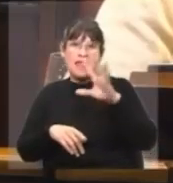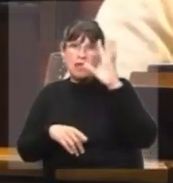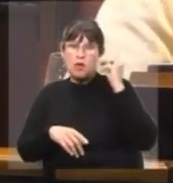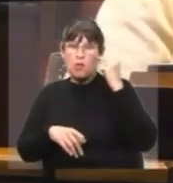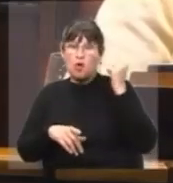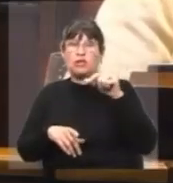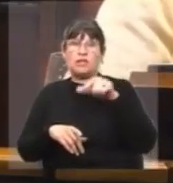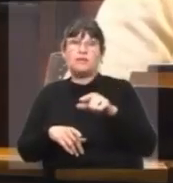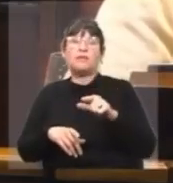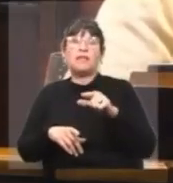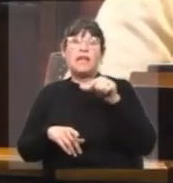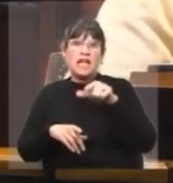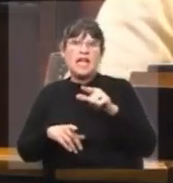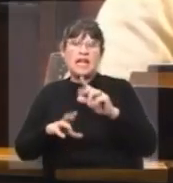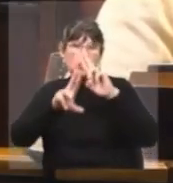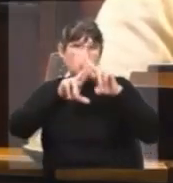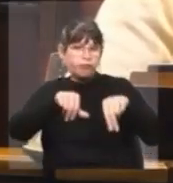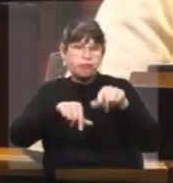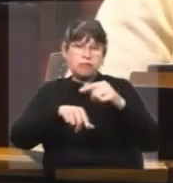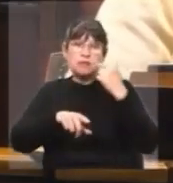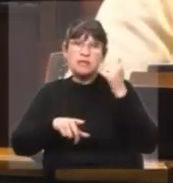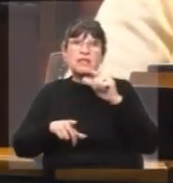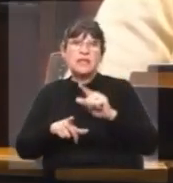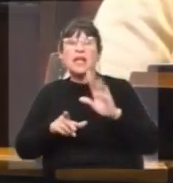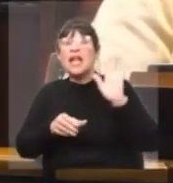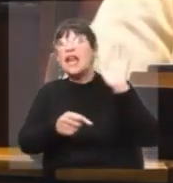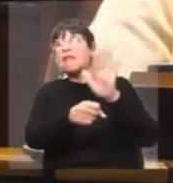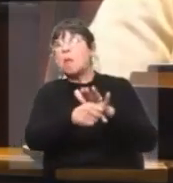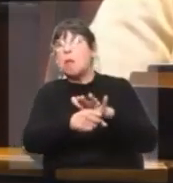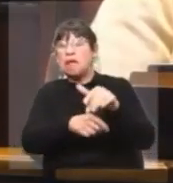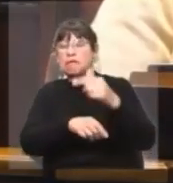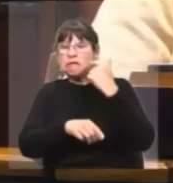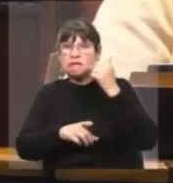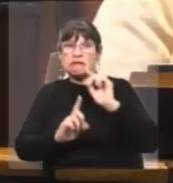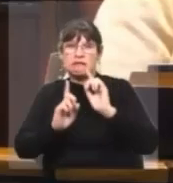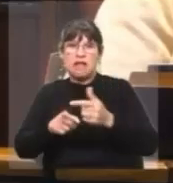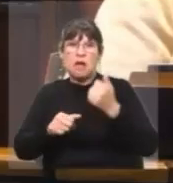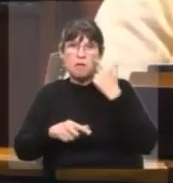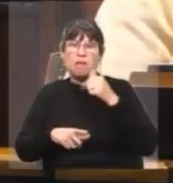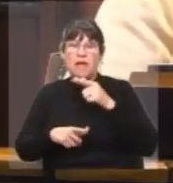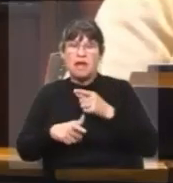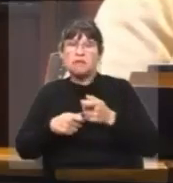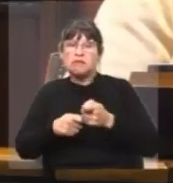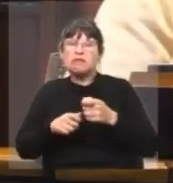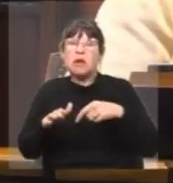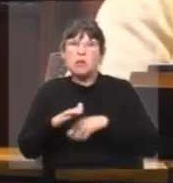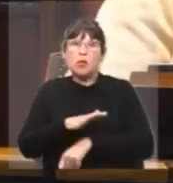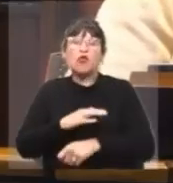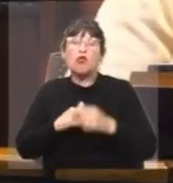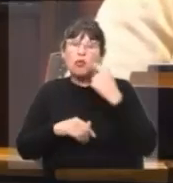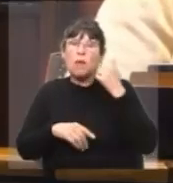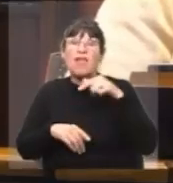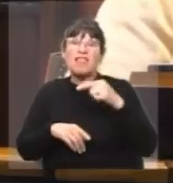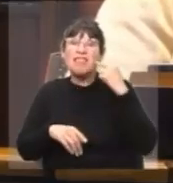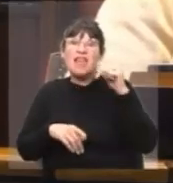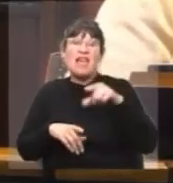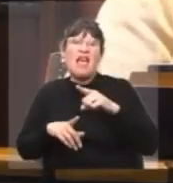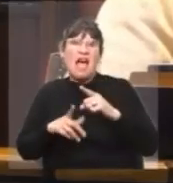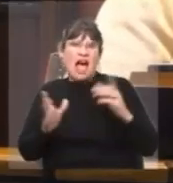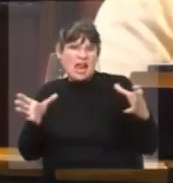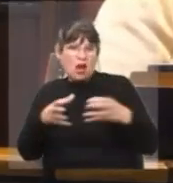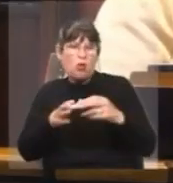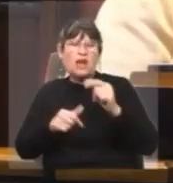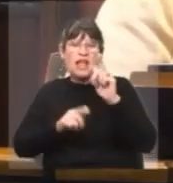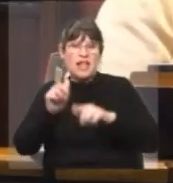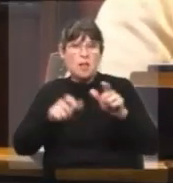temporal no solo invisibiliza de Chela Valdés sino sino que también afectó profundamente a la comunidad y a las personas que